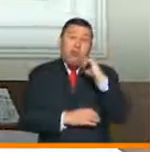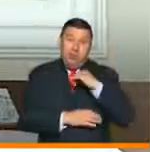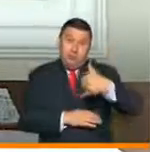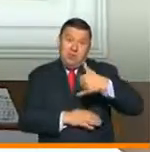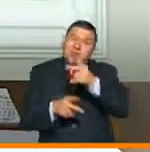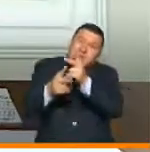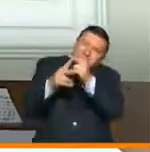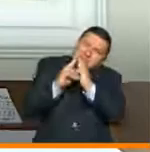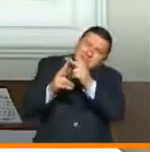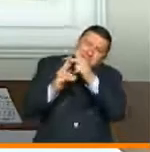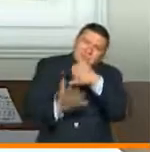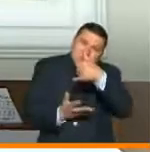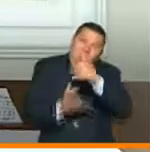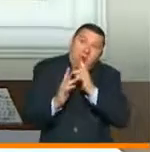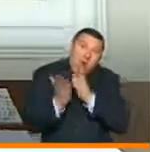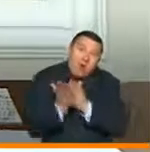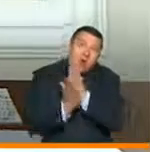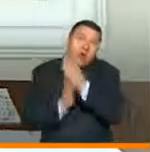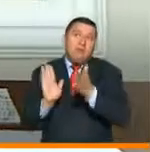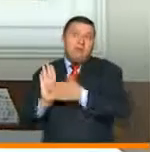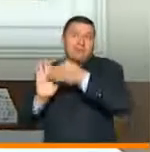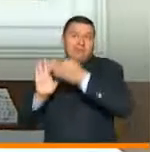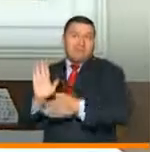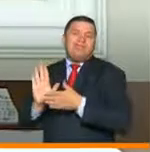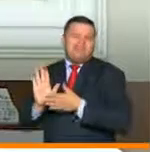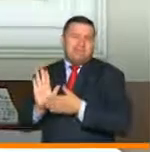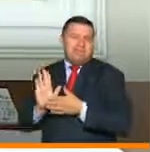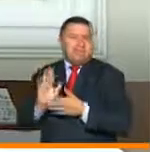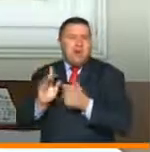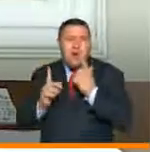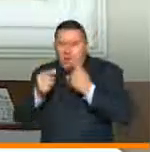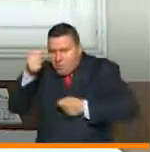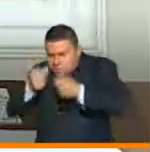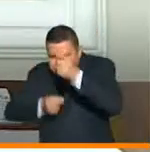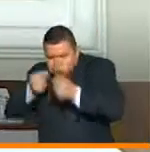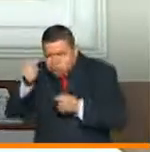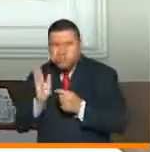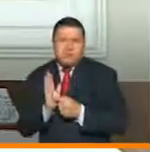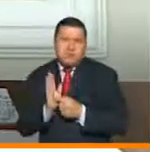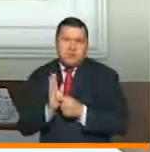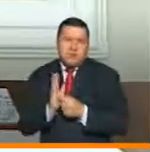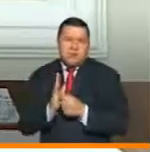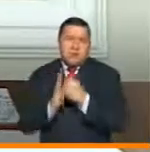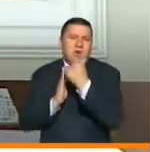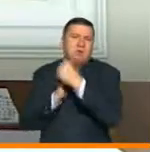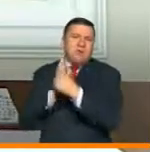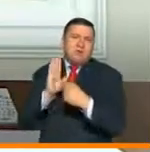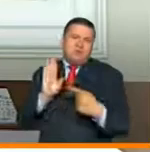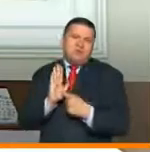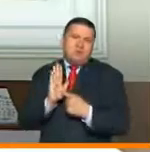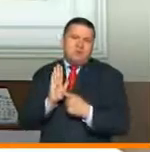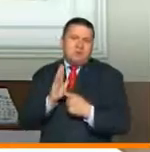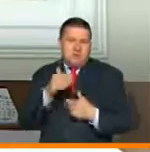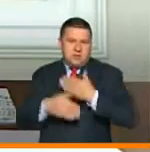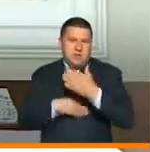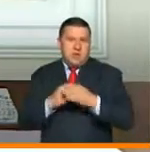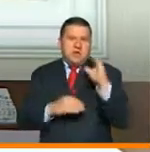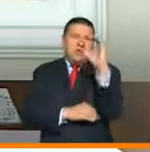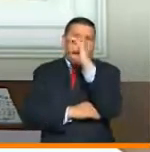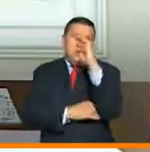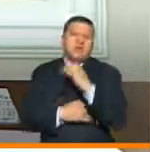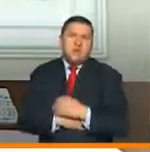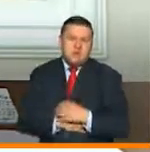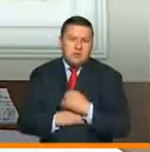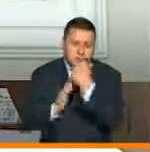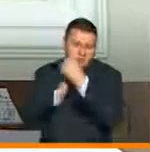que es la que nos permite constantemente conseguir financiamiento para los programas que se adelantó en nuestro país